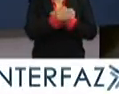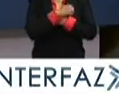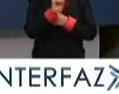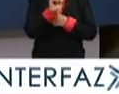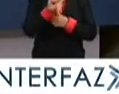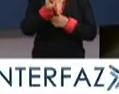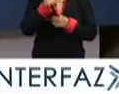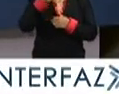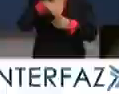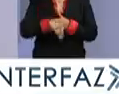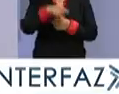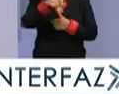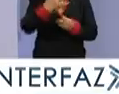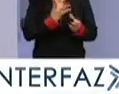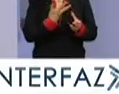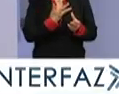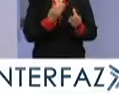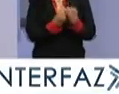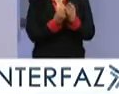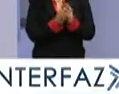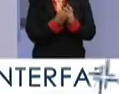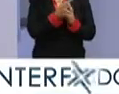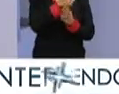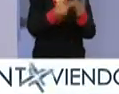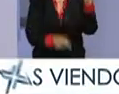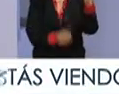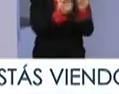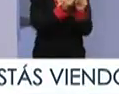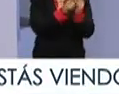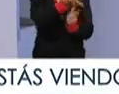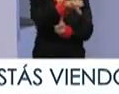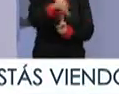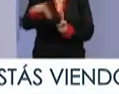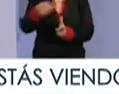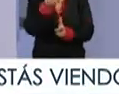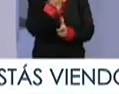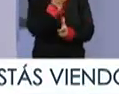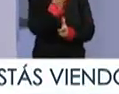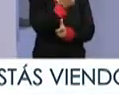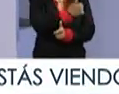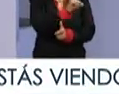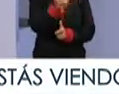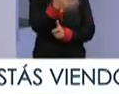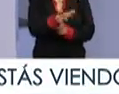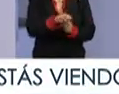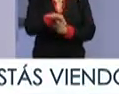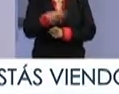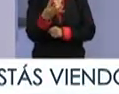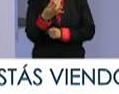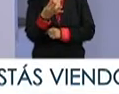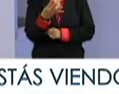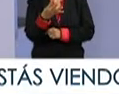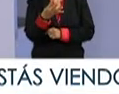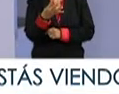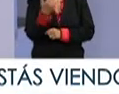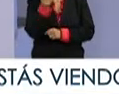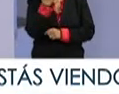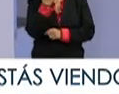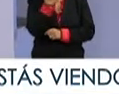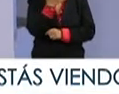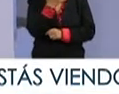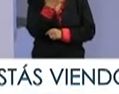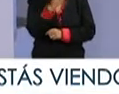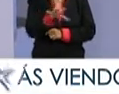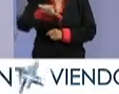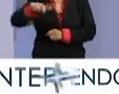STEM. Entonces tienen un curso, están divididos en tres grupos, los niños de 6 a 10 años, de 14, de 10